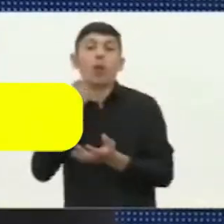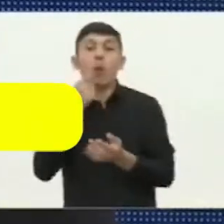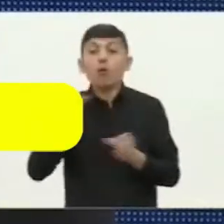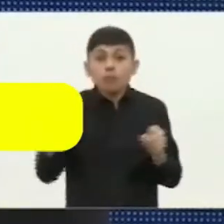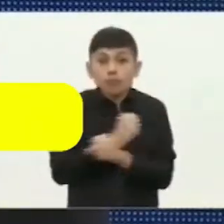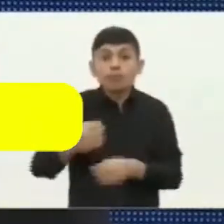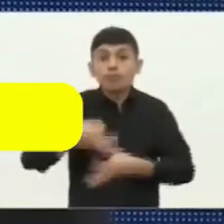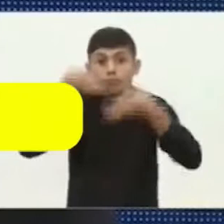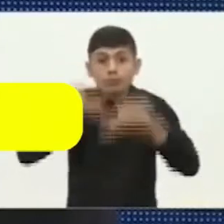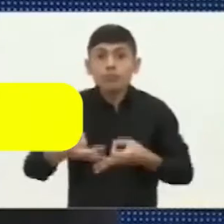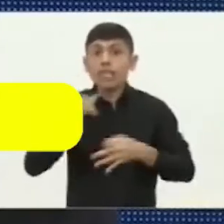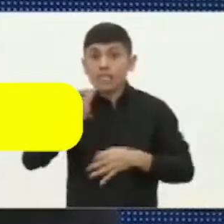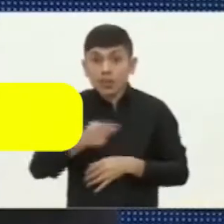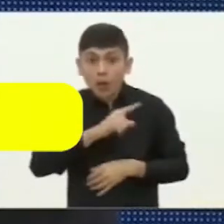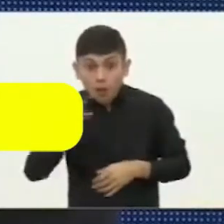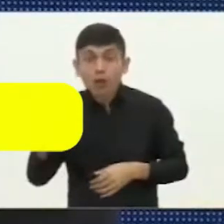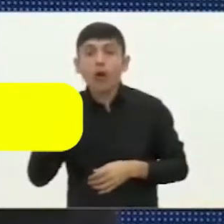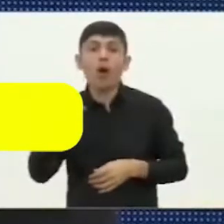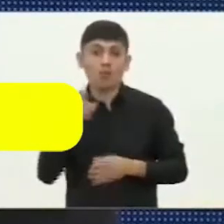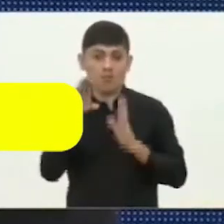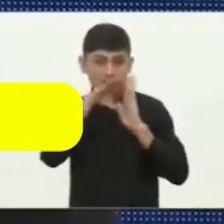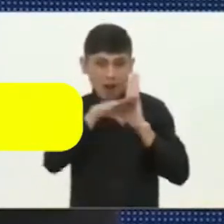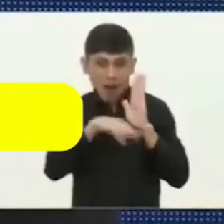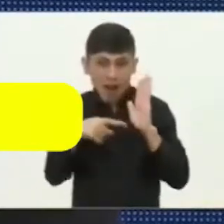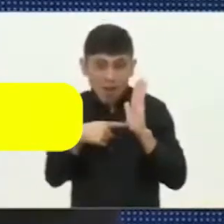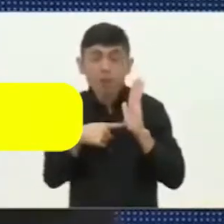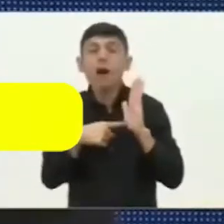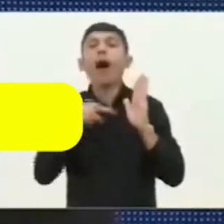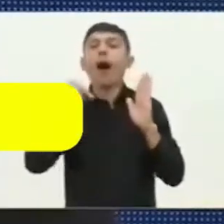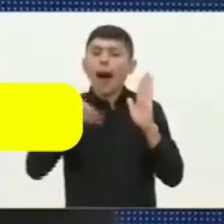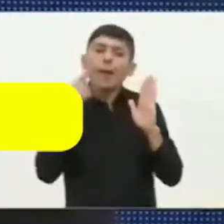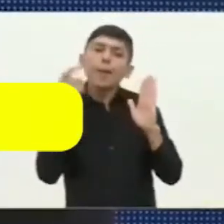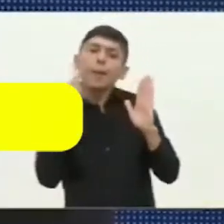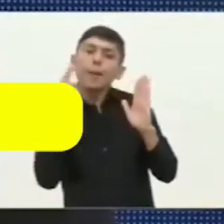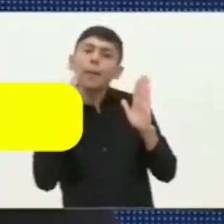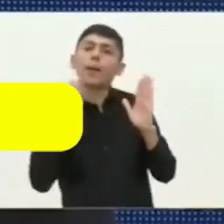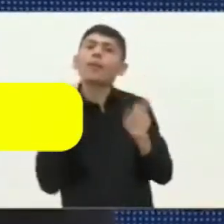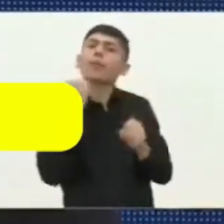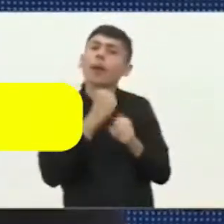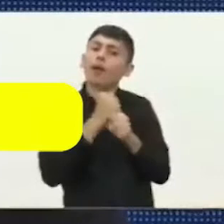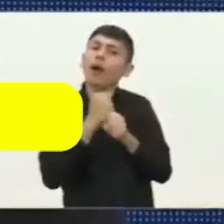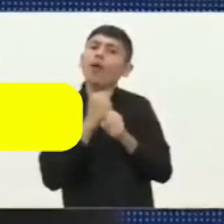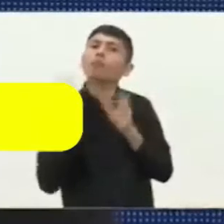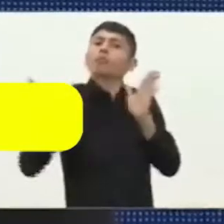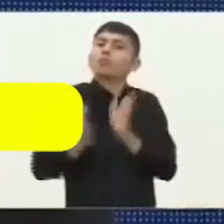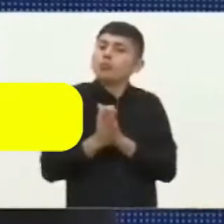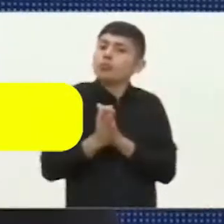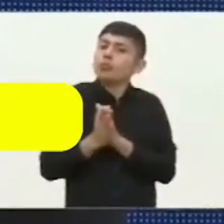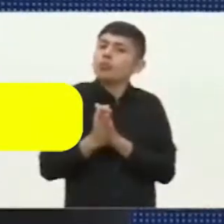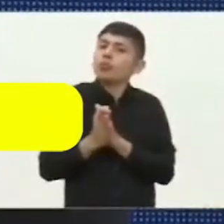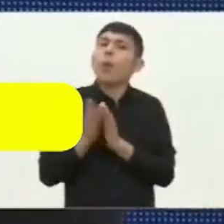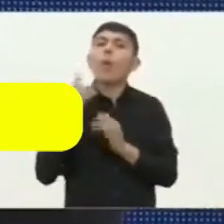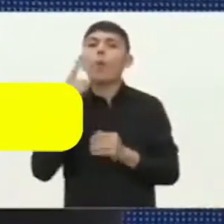que va a tener de beneficiarios este programa, lo vamos a corroborar y trabajar coordinadamente con